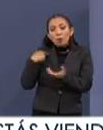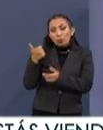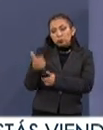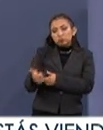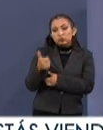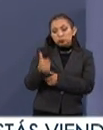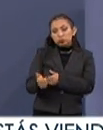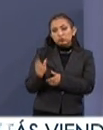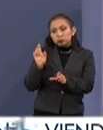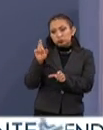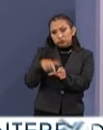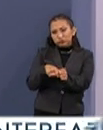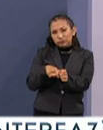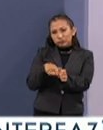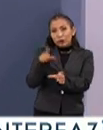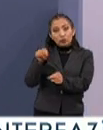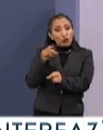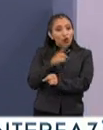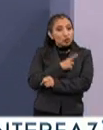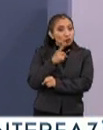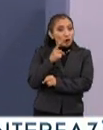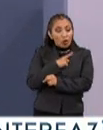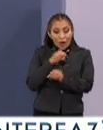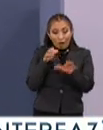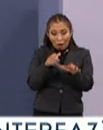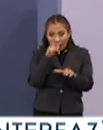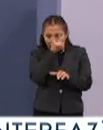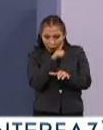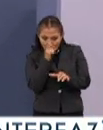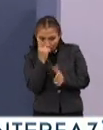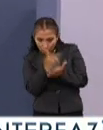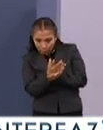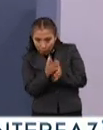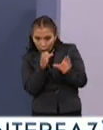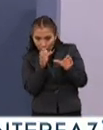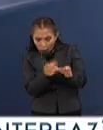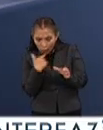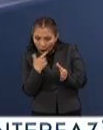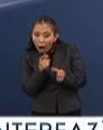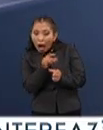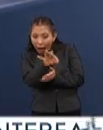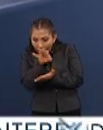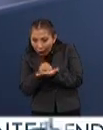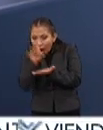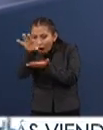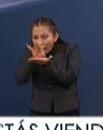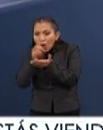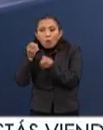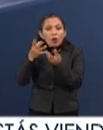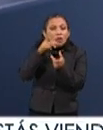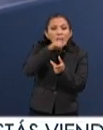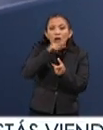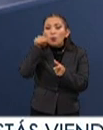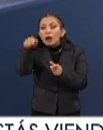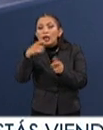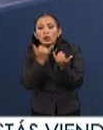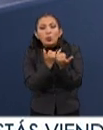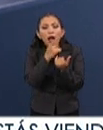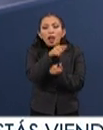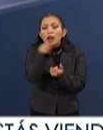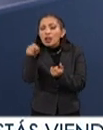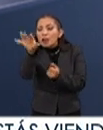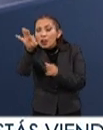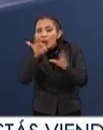autoadscripción. Es decir, que no solamente la parte de la lengua sea el criterio para identificar a alguien con